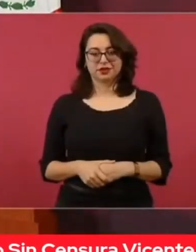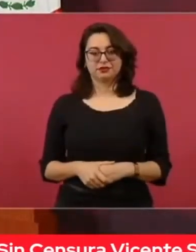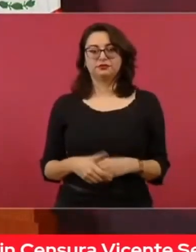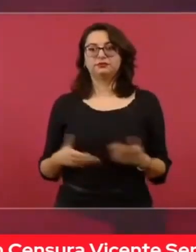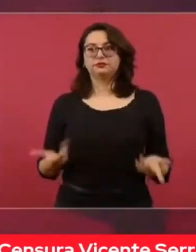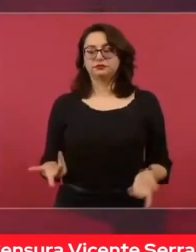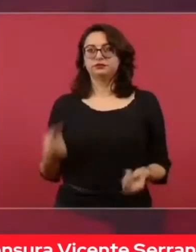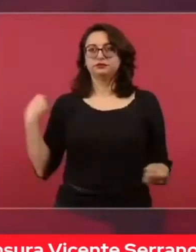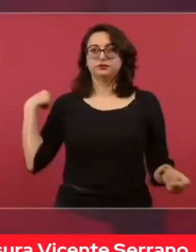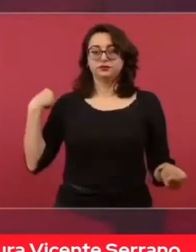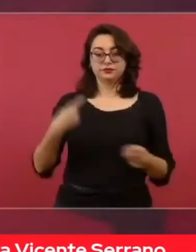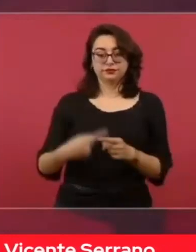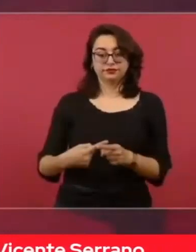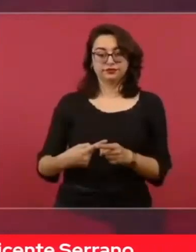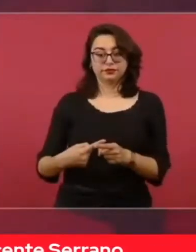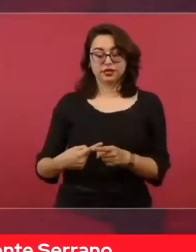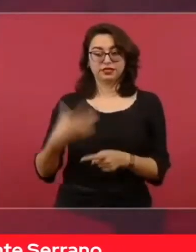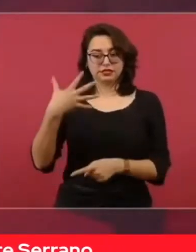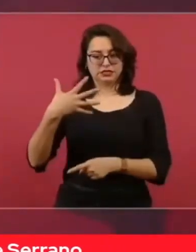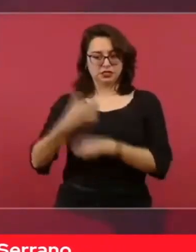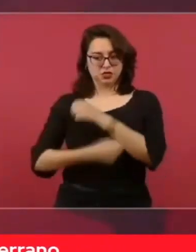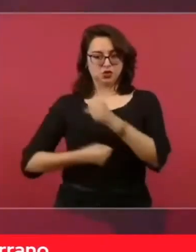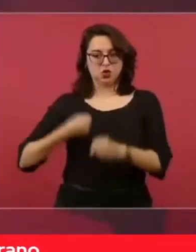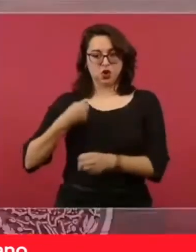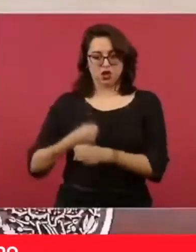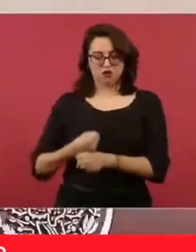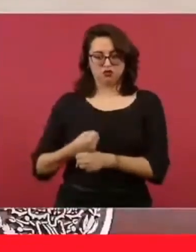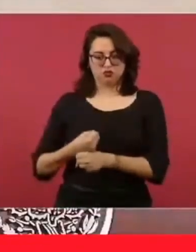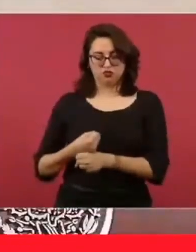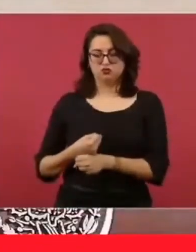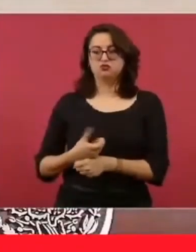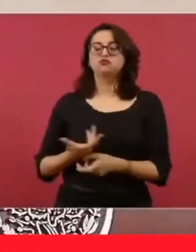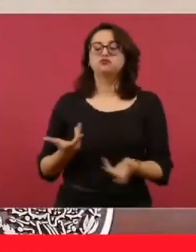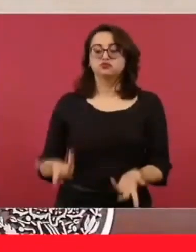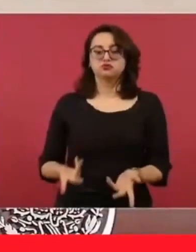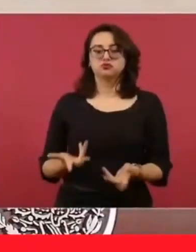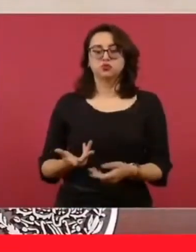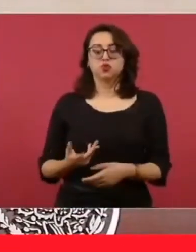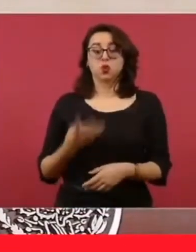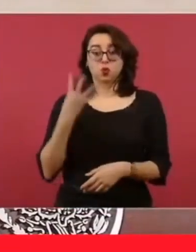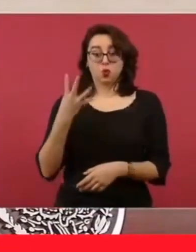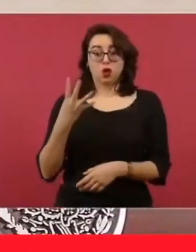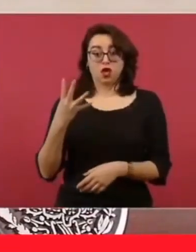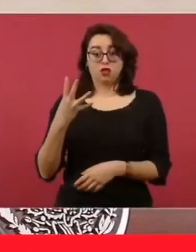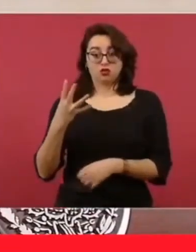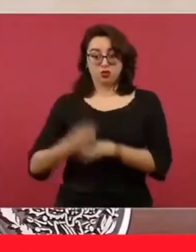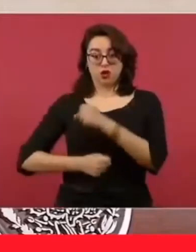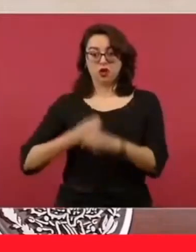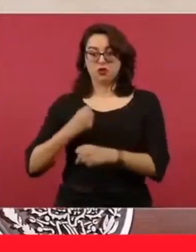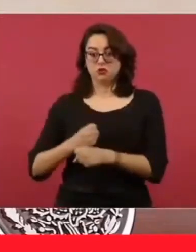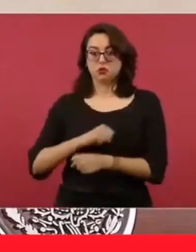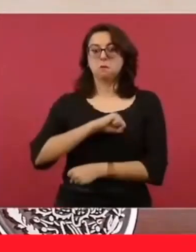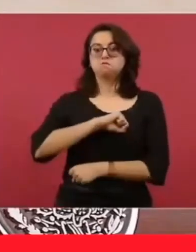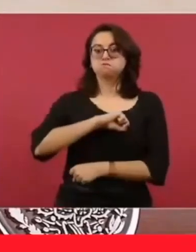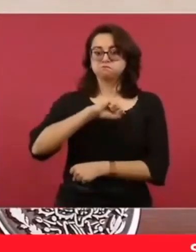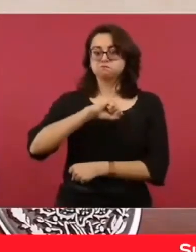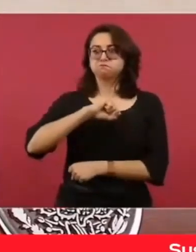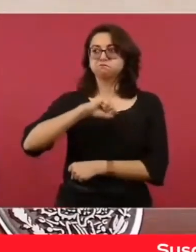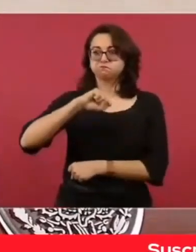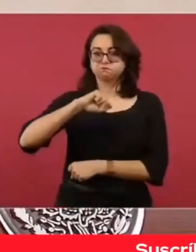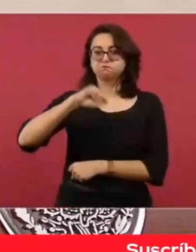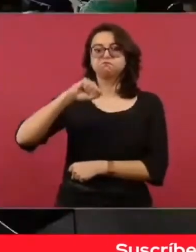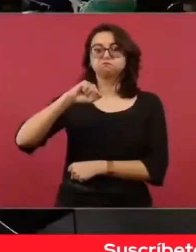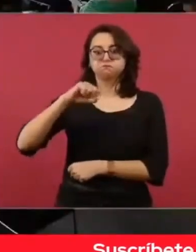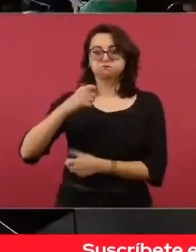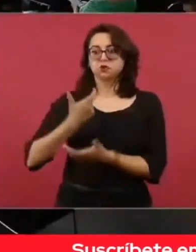el sector empresarial no aprobó el incremento al salario mínimo. Pero el año pasado